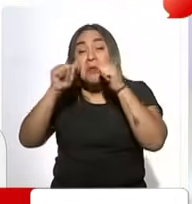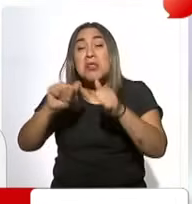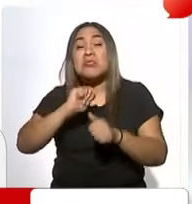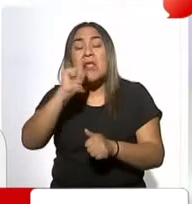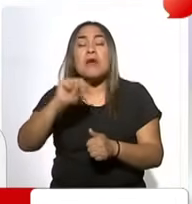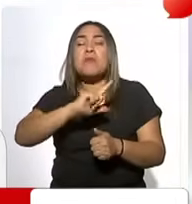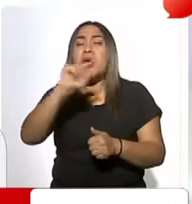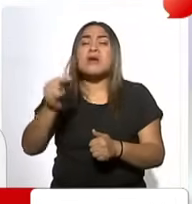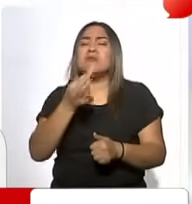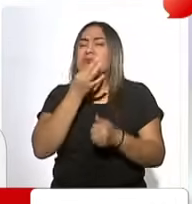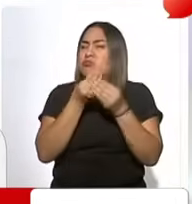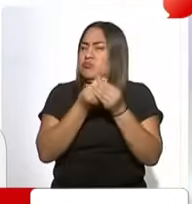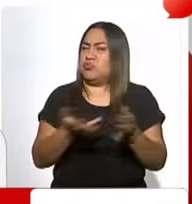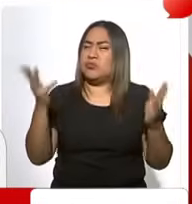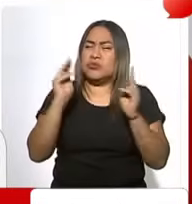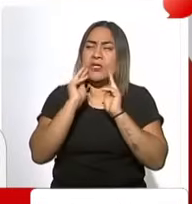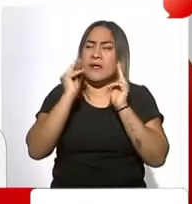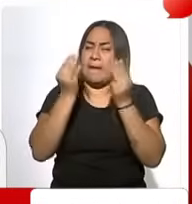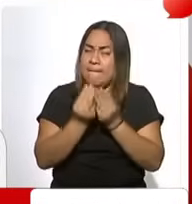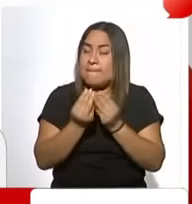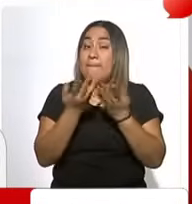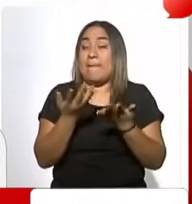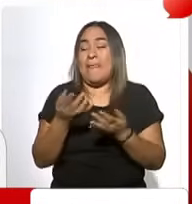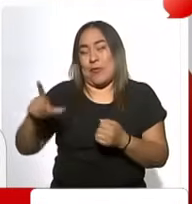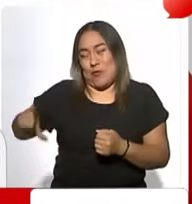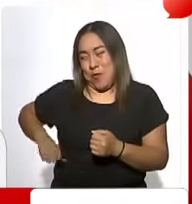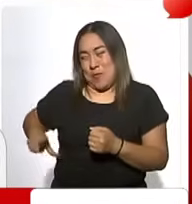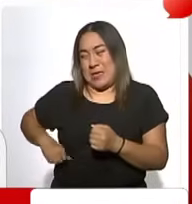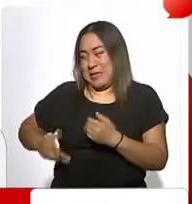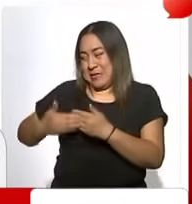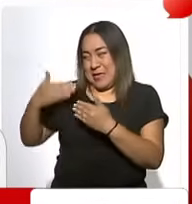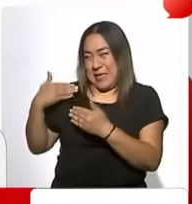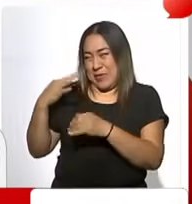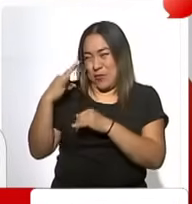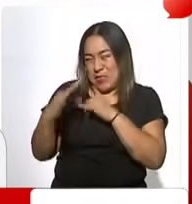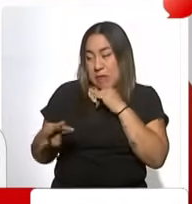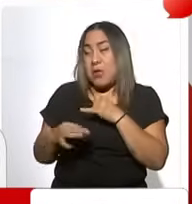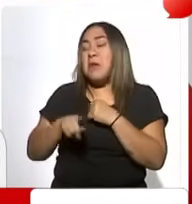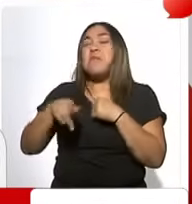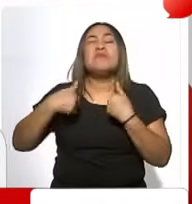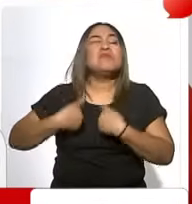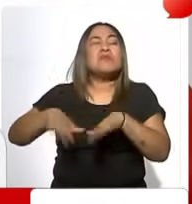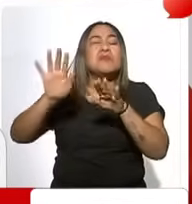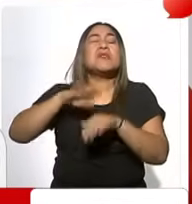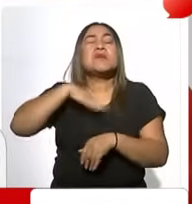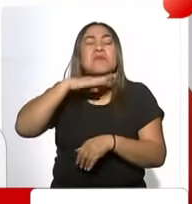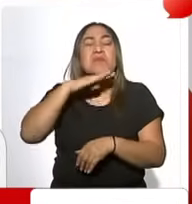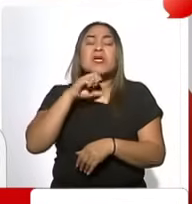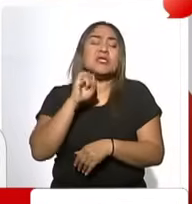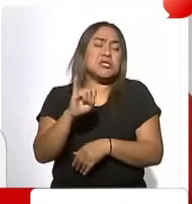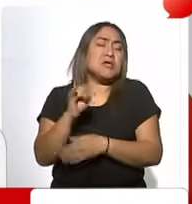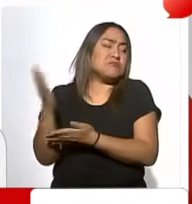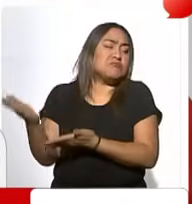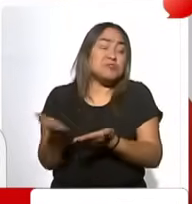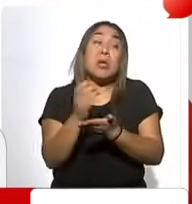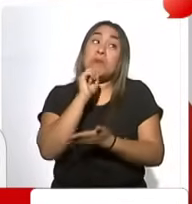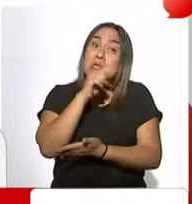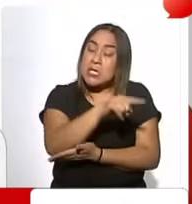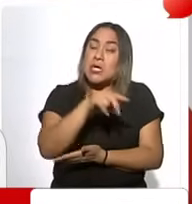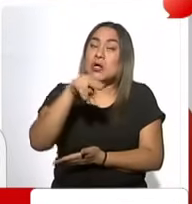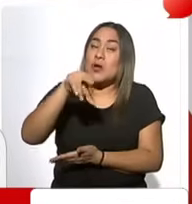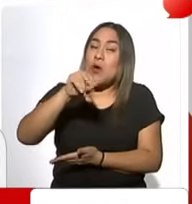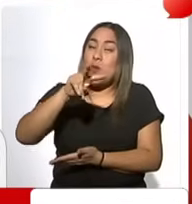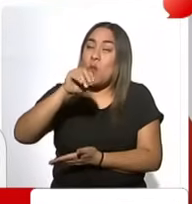crezca de esta manera y los gobiernos de turno los últimos gobiernos de turno han permitido que esto suceda incluyendo el de noboa que en